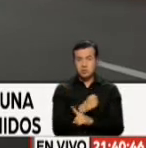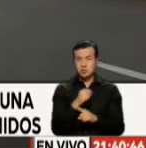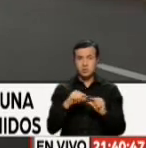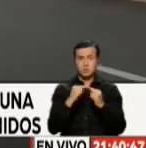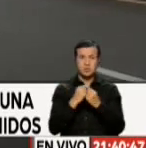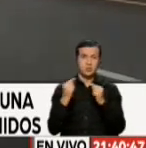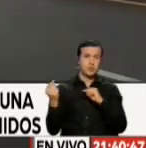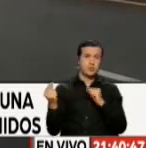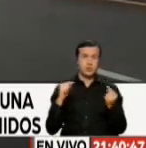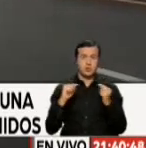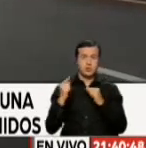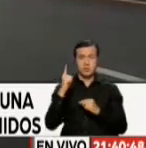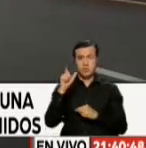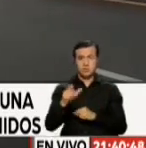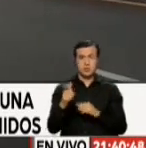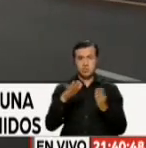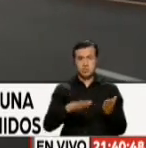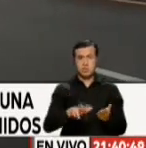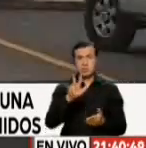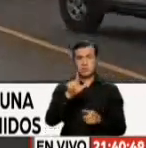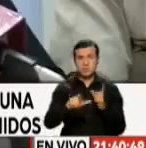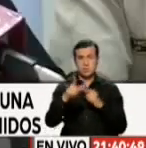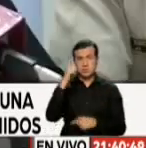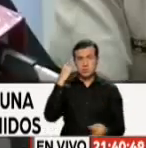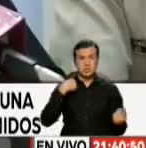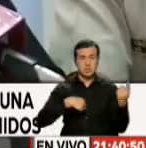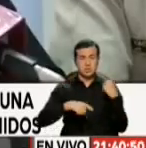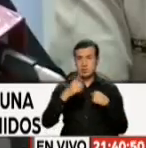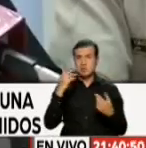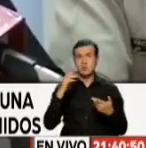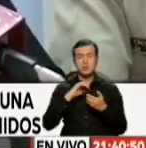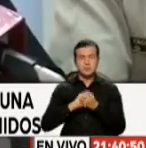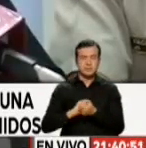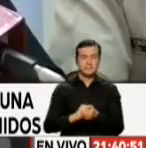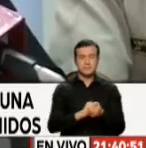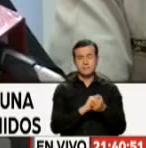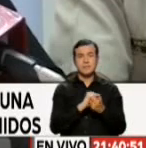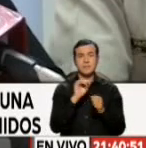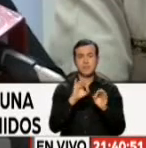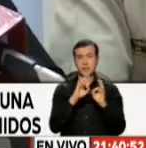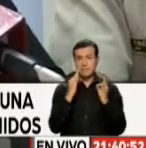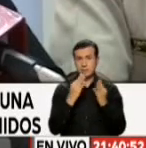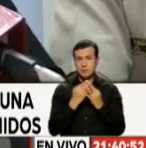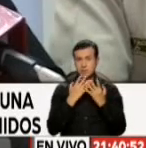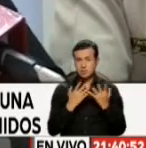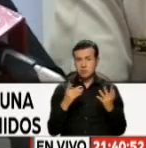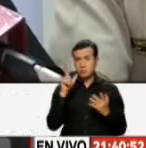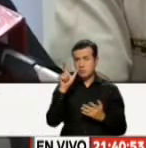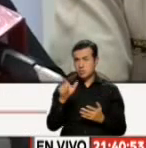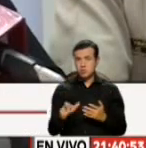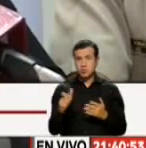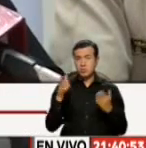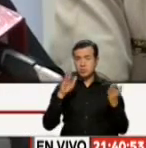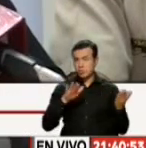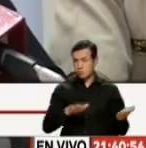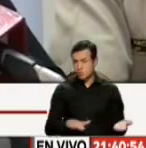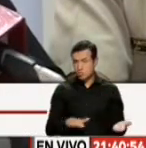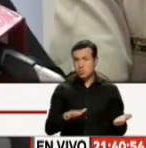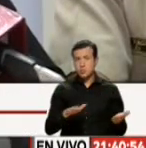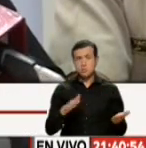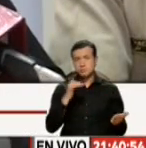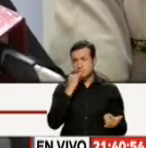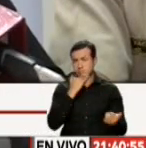conflicto terminó con 1 persona muerta y 3 heridos. Nuestra solidaridad con la familia de la persona que ha fallecido en